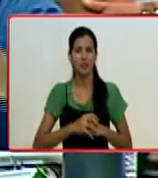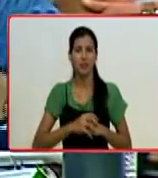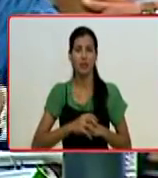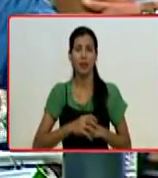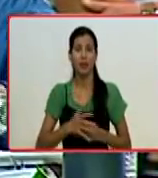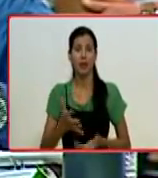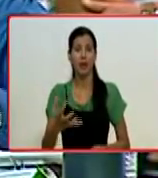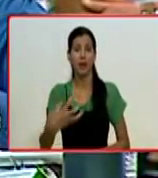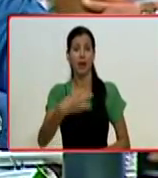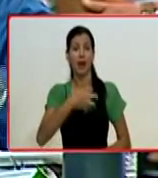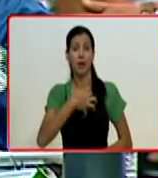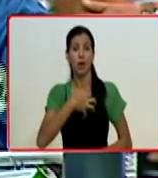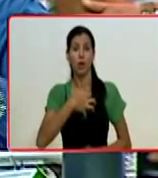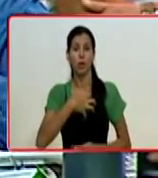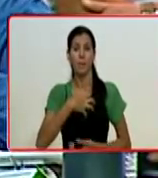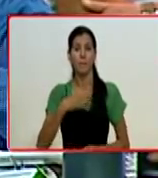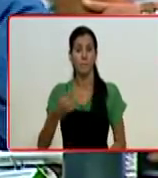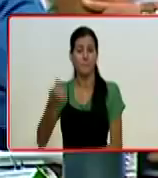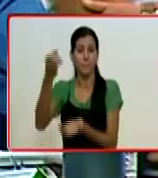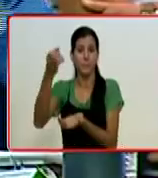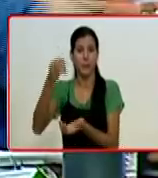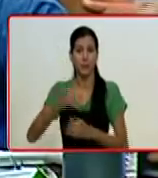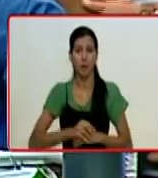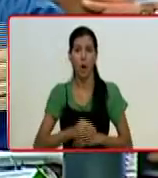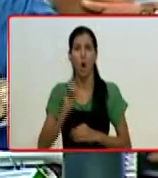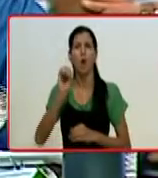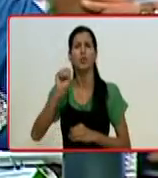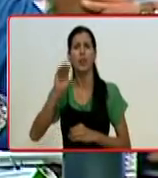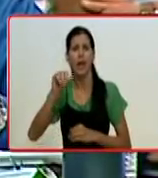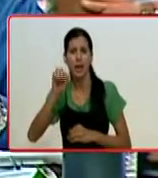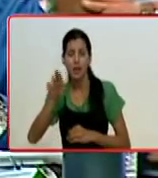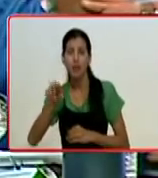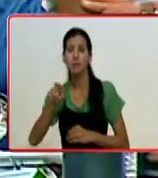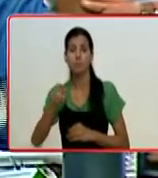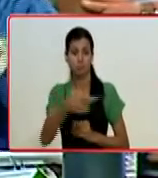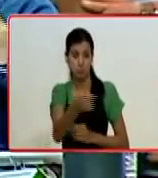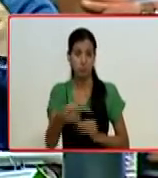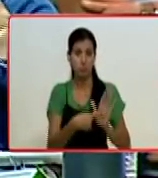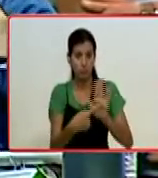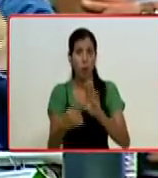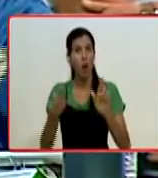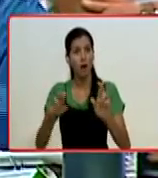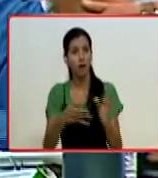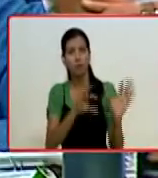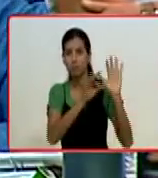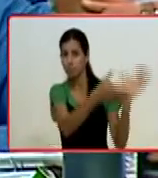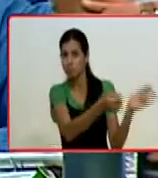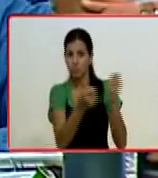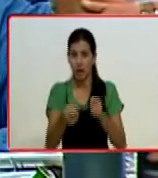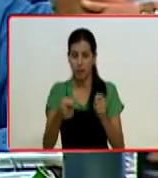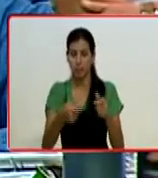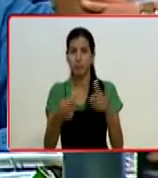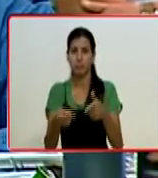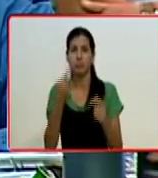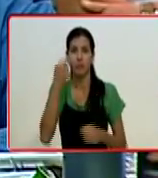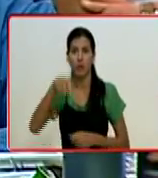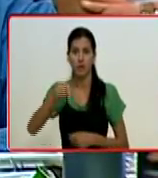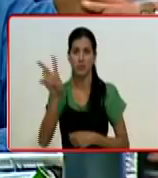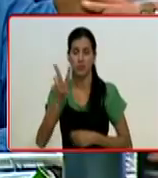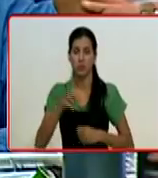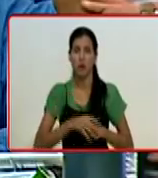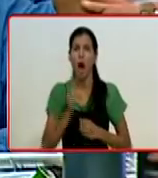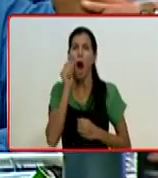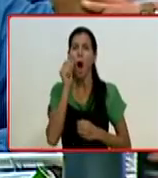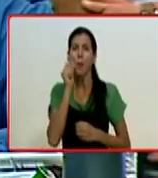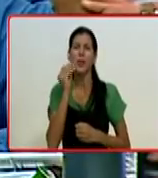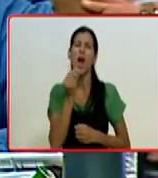bueno traerlo a Venezuela, el documental, para que lo viéramos todos. Este muchacho Snowden, solo